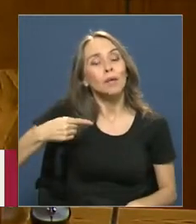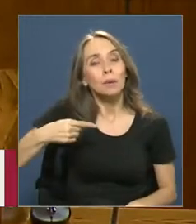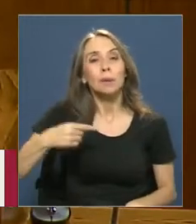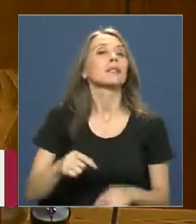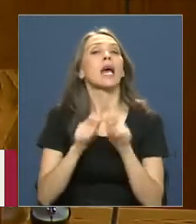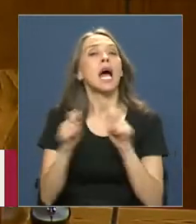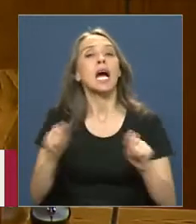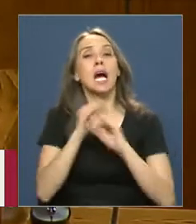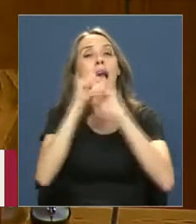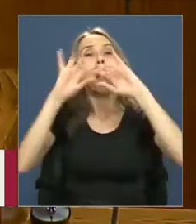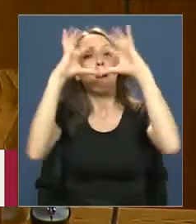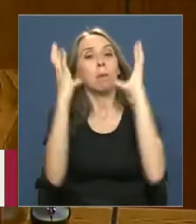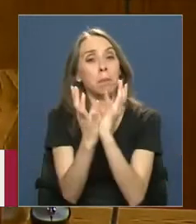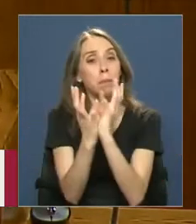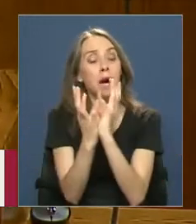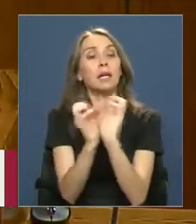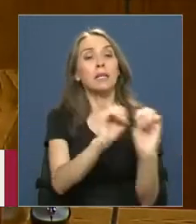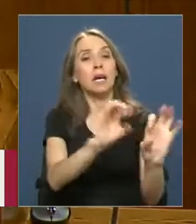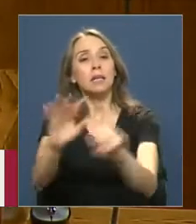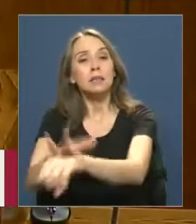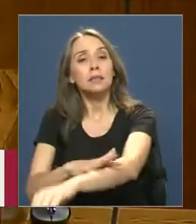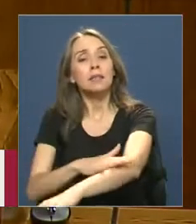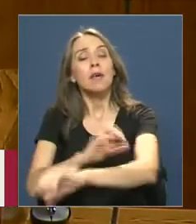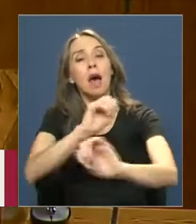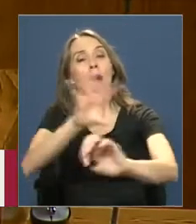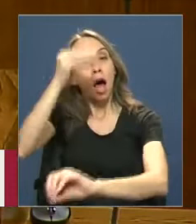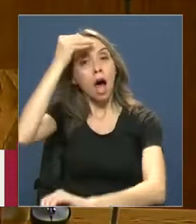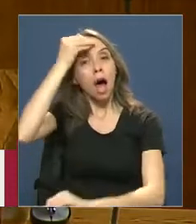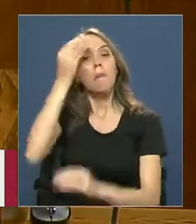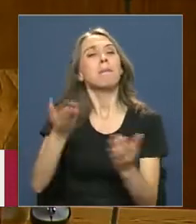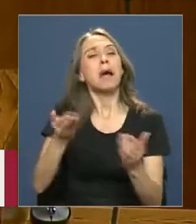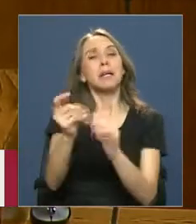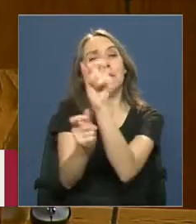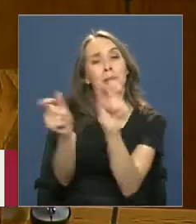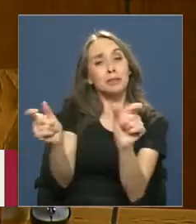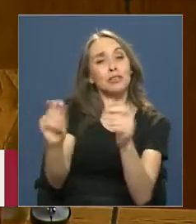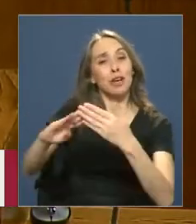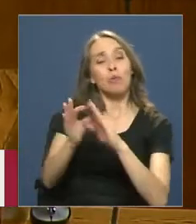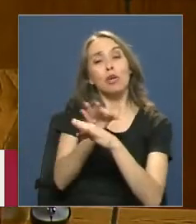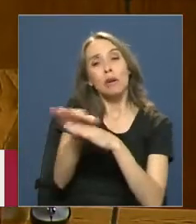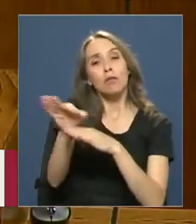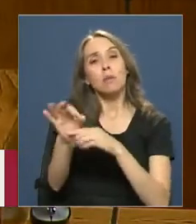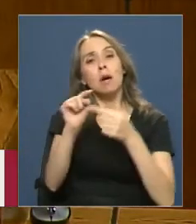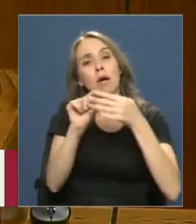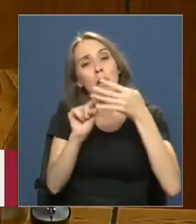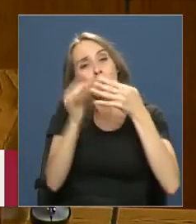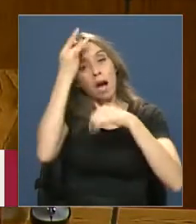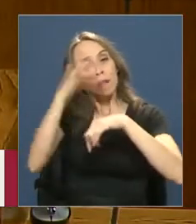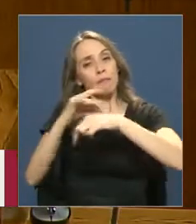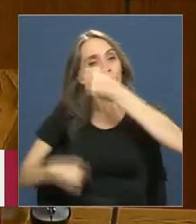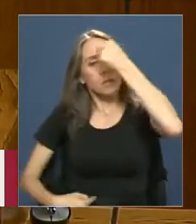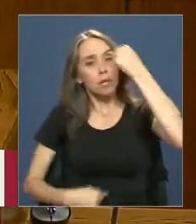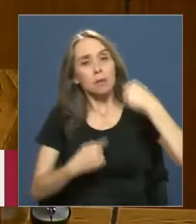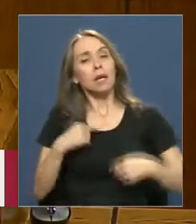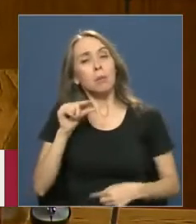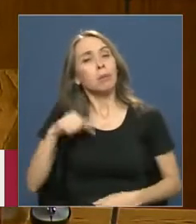de sensibilización y concientización orientada a informar a la comunidad sobre estos padecimientos y atraer la